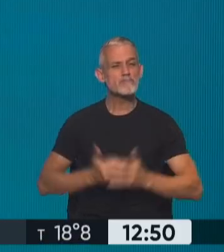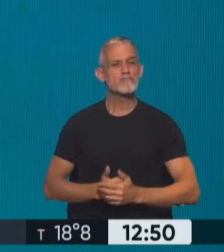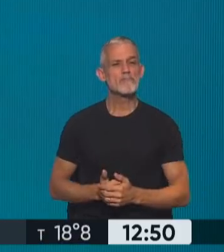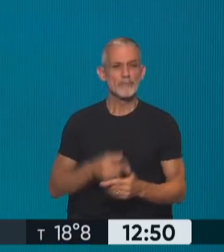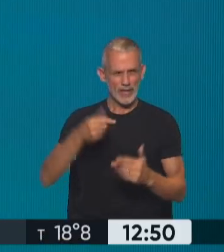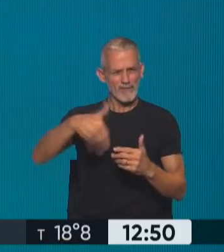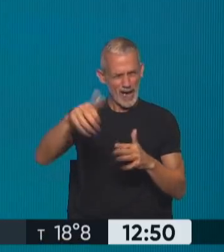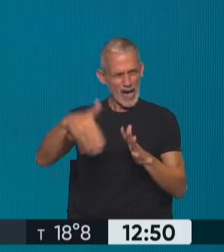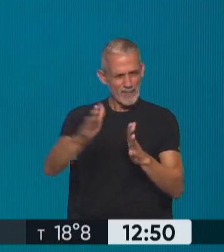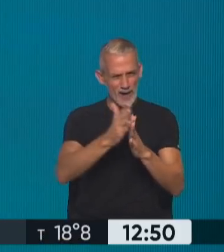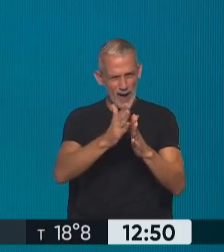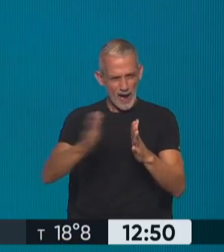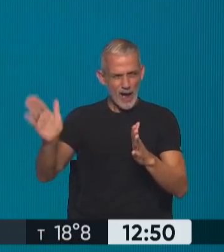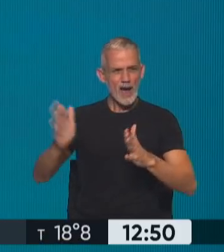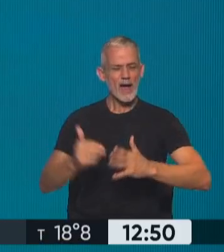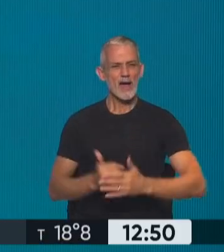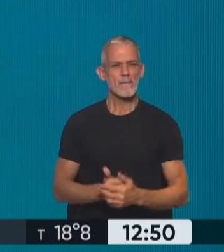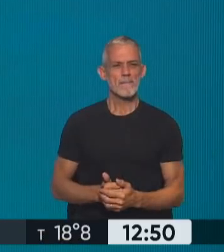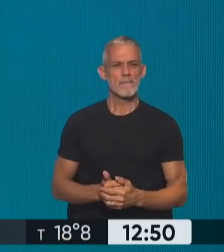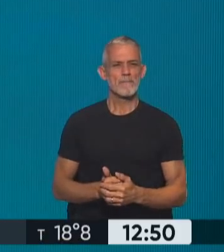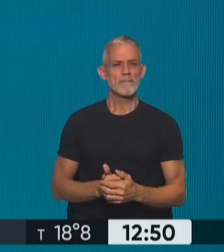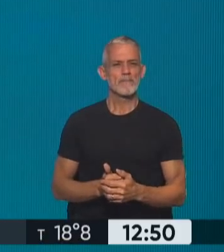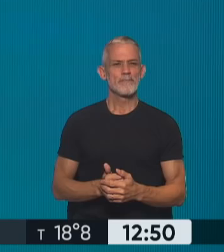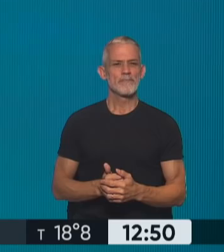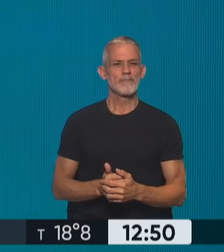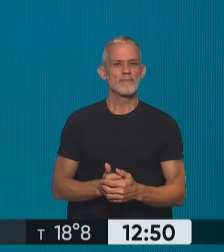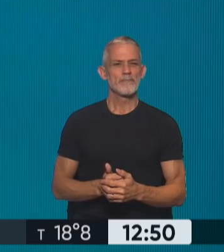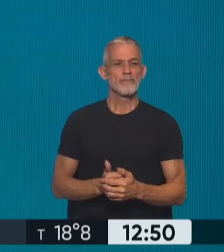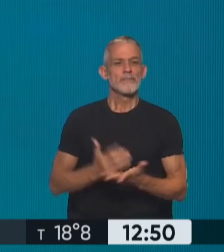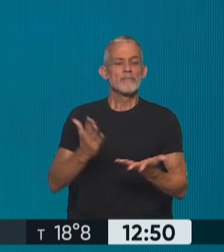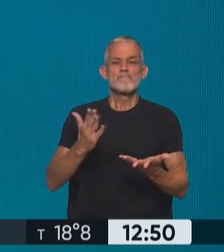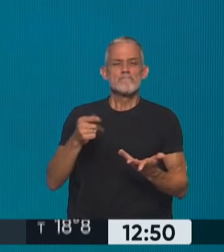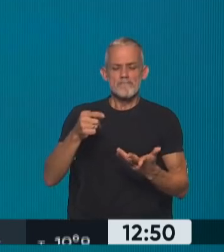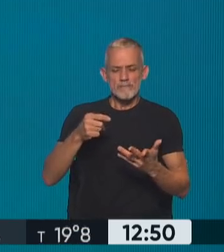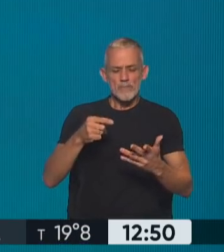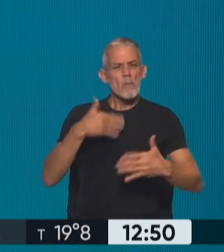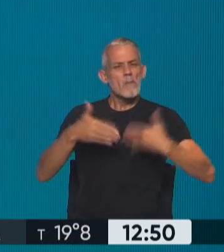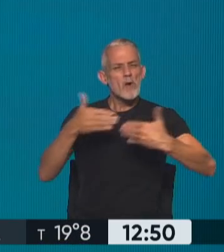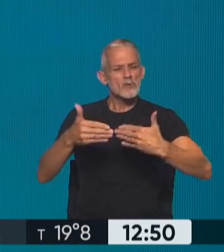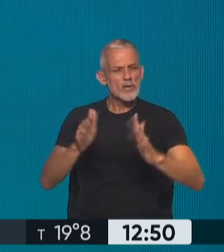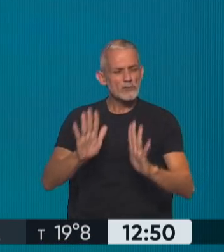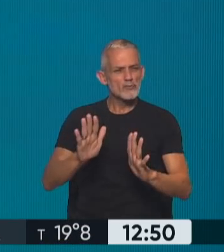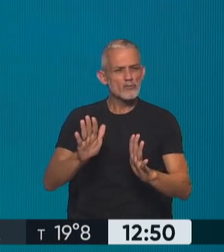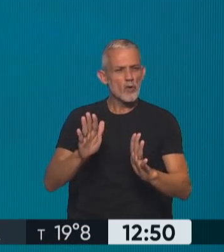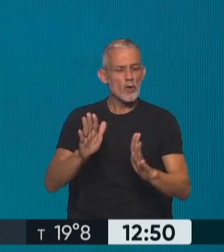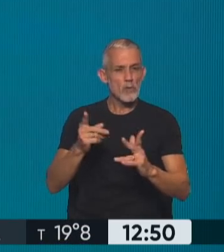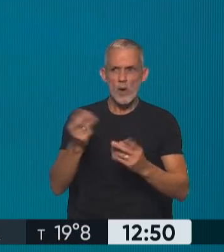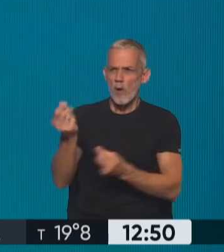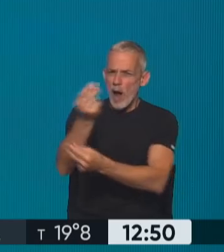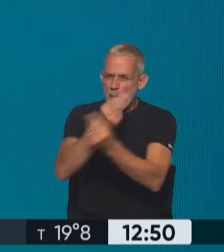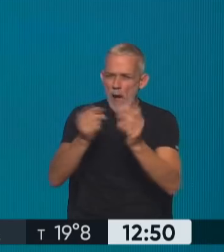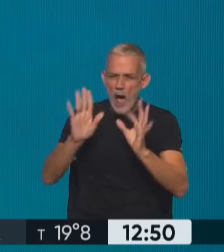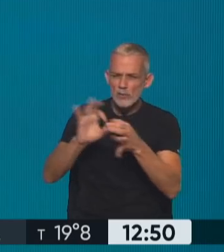que se va a dar es si a este proceso proceso capitalista que